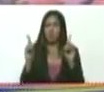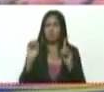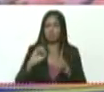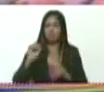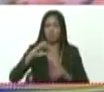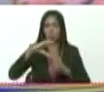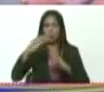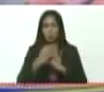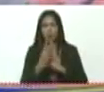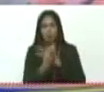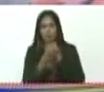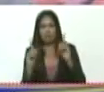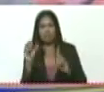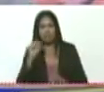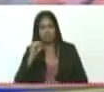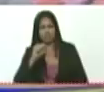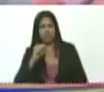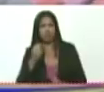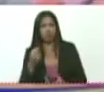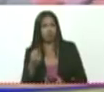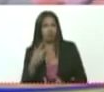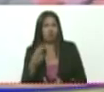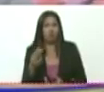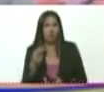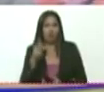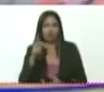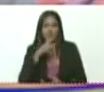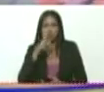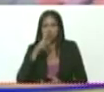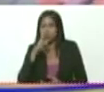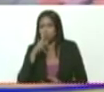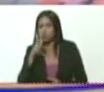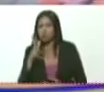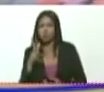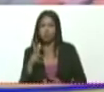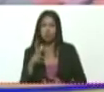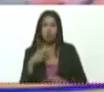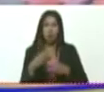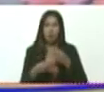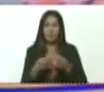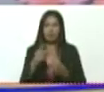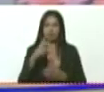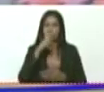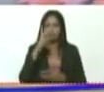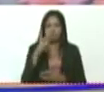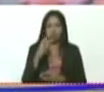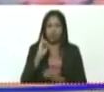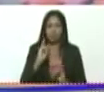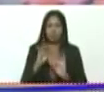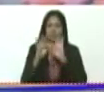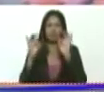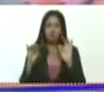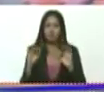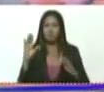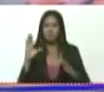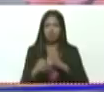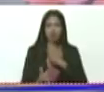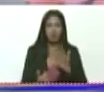cultura democrática, eso se llama barbarie, la barbarie del fascismo.